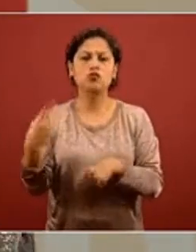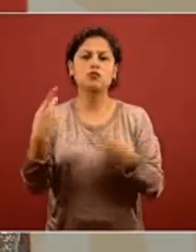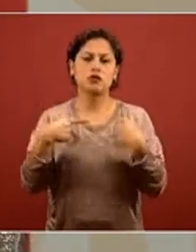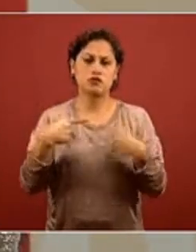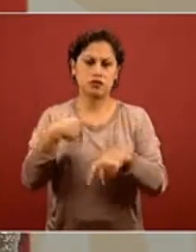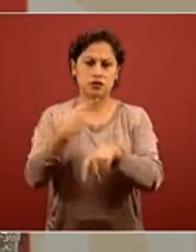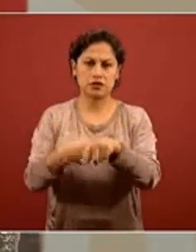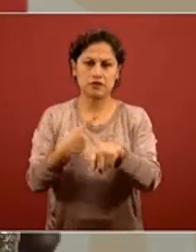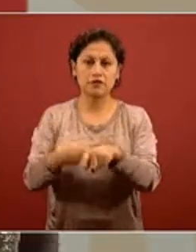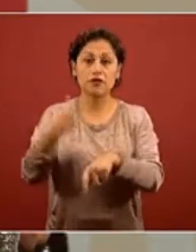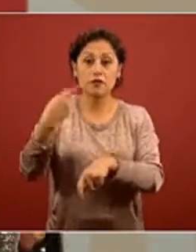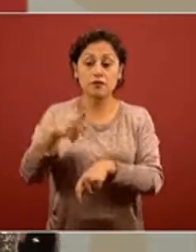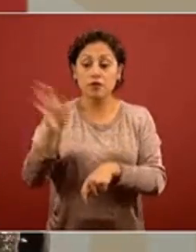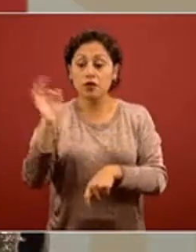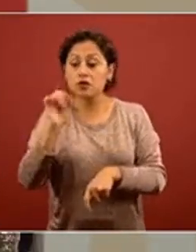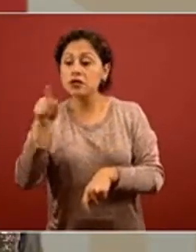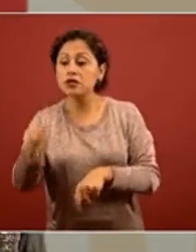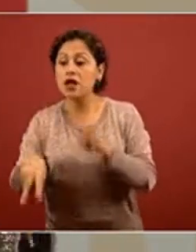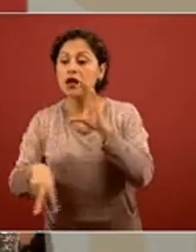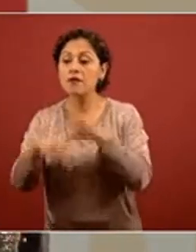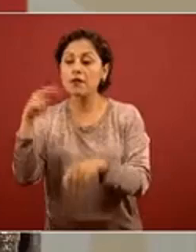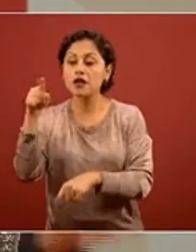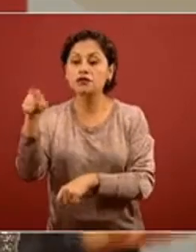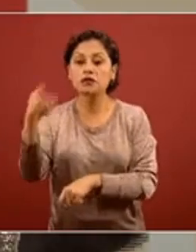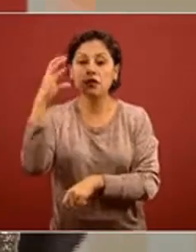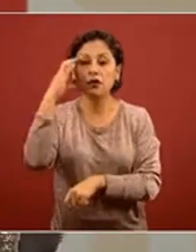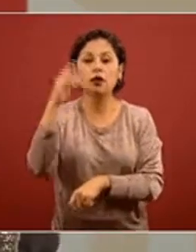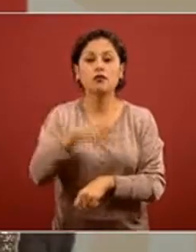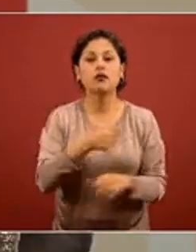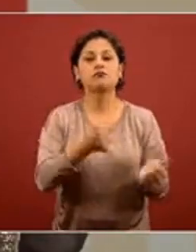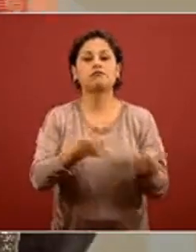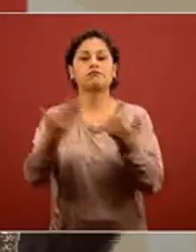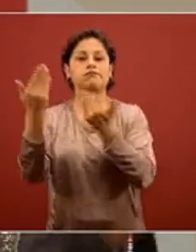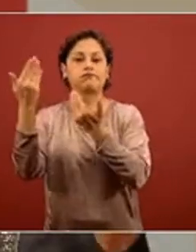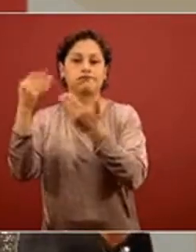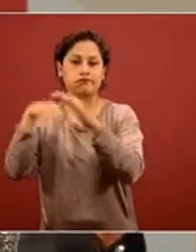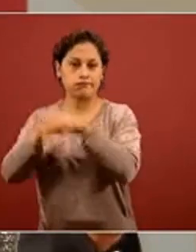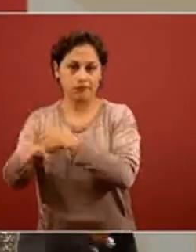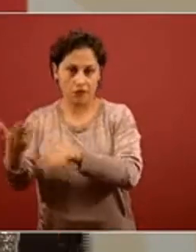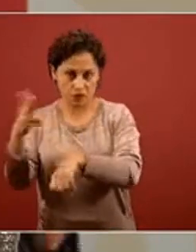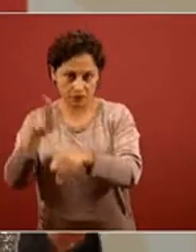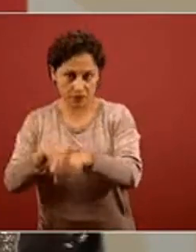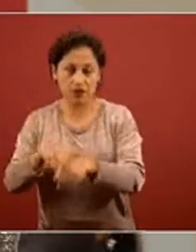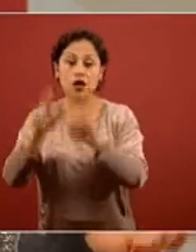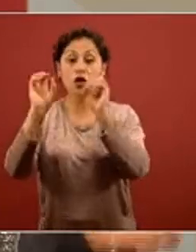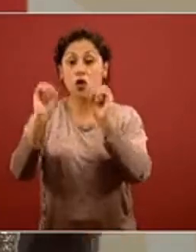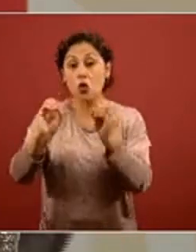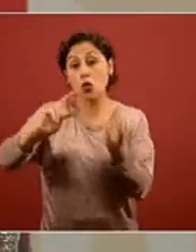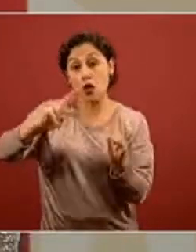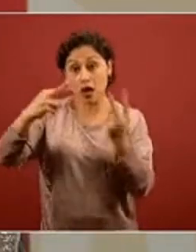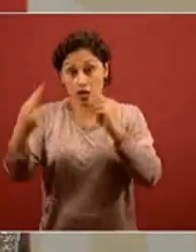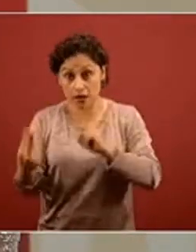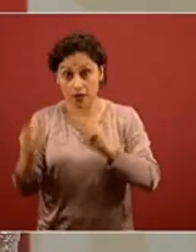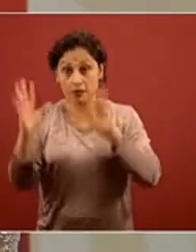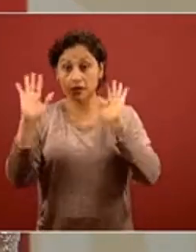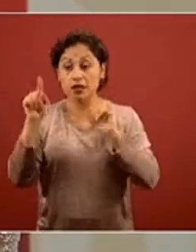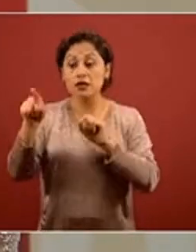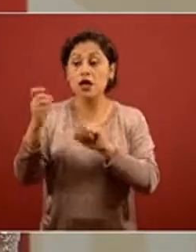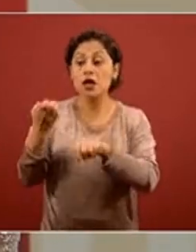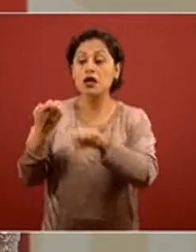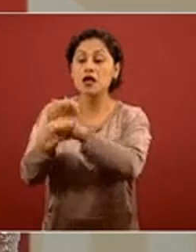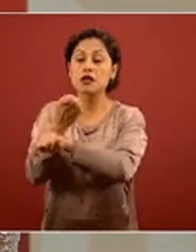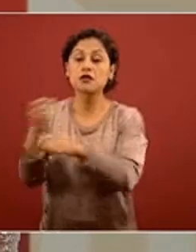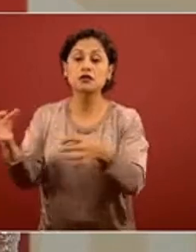un receptor de pacientes, o viceversa, si se saturara primero la zona conurbada, la Ciudad de México se